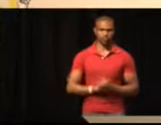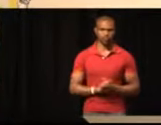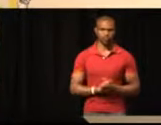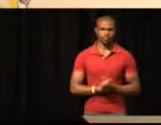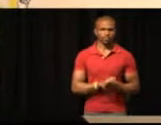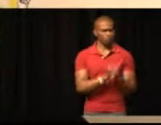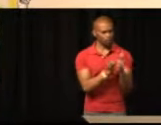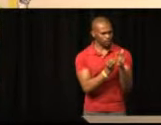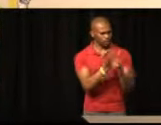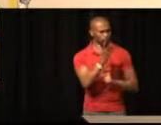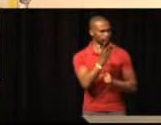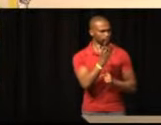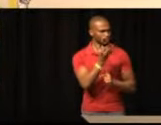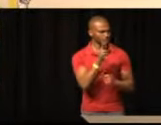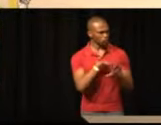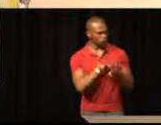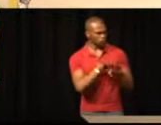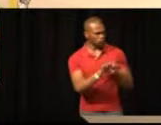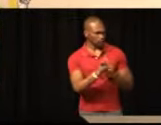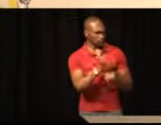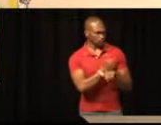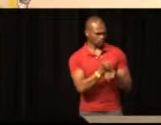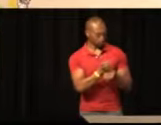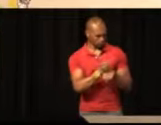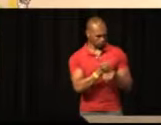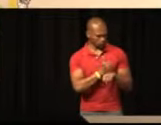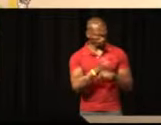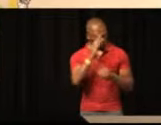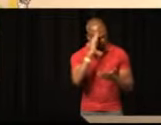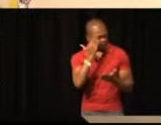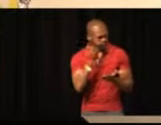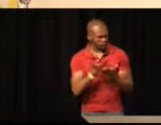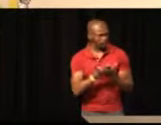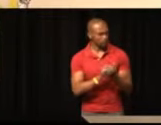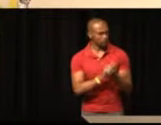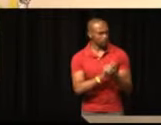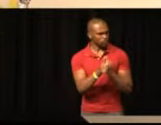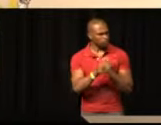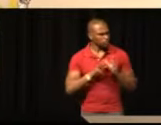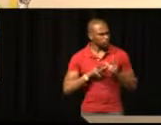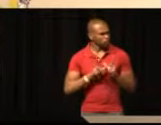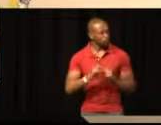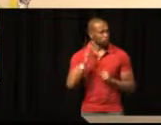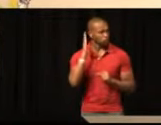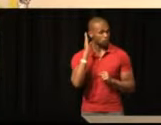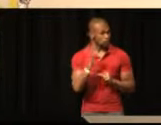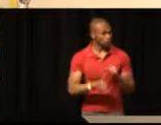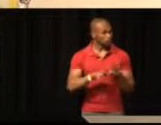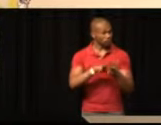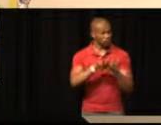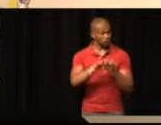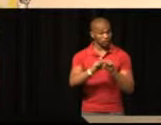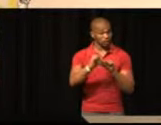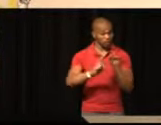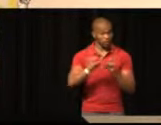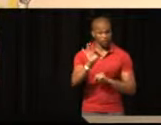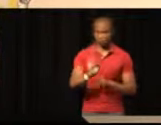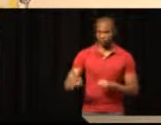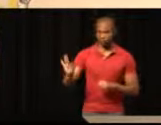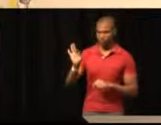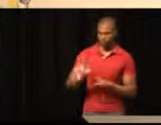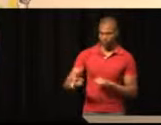la pregunta, la creación y formación de profesionales que creen en el deporte para todos pasa directamente por la